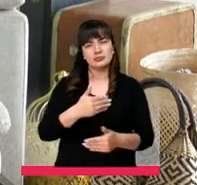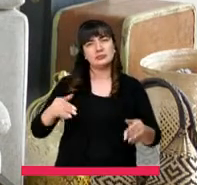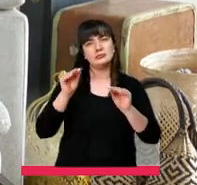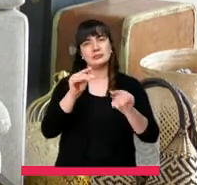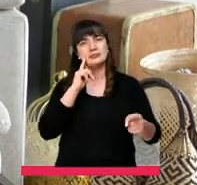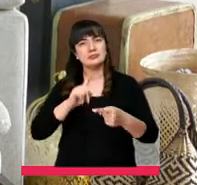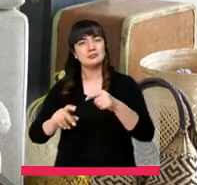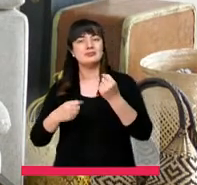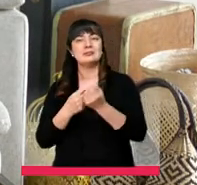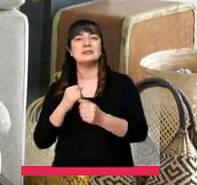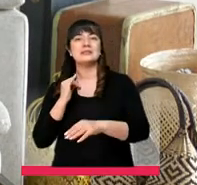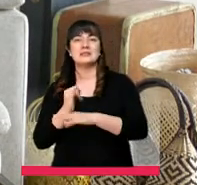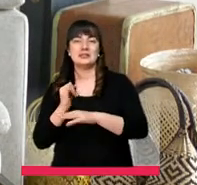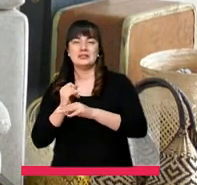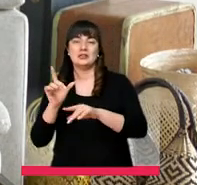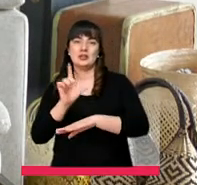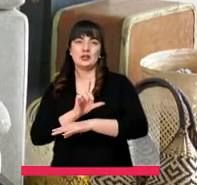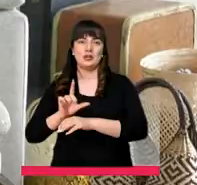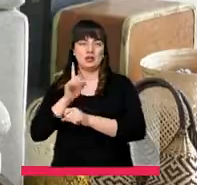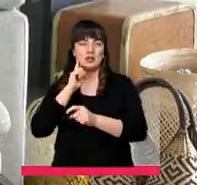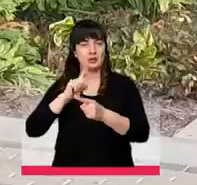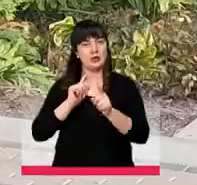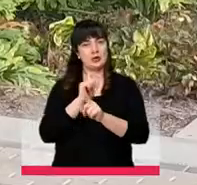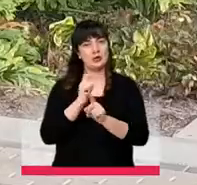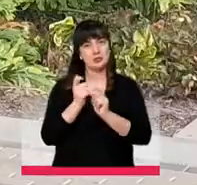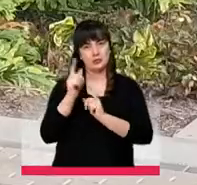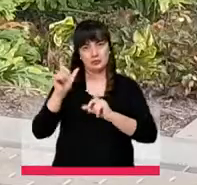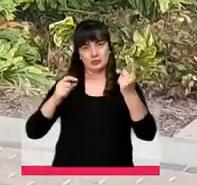el Instituto Local de Cultura y Turismo.